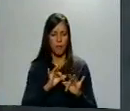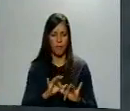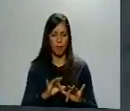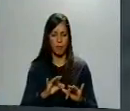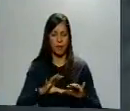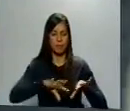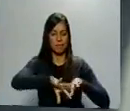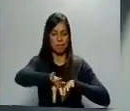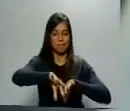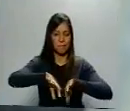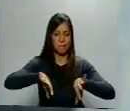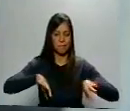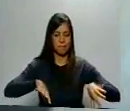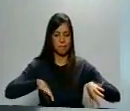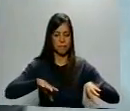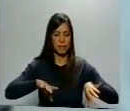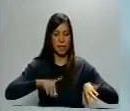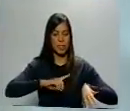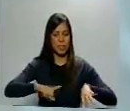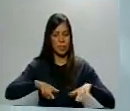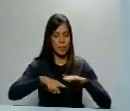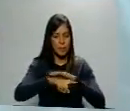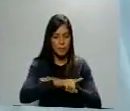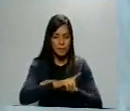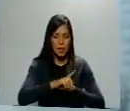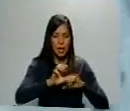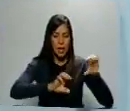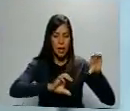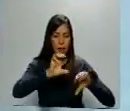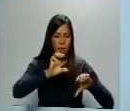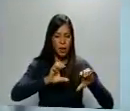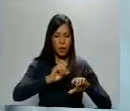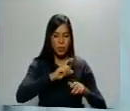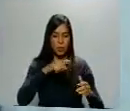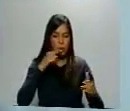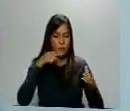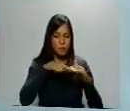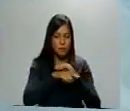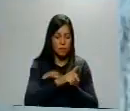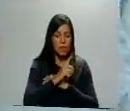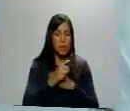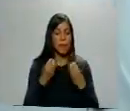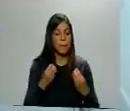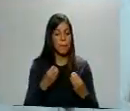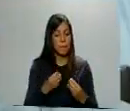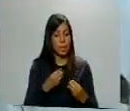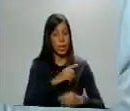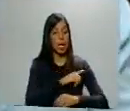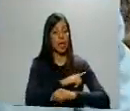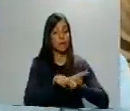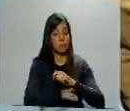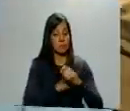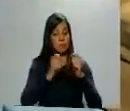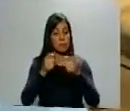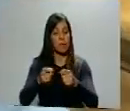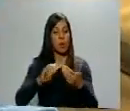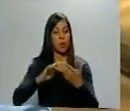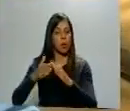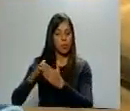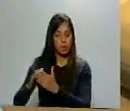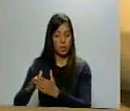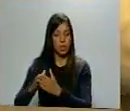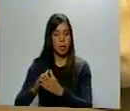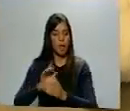descentralización que debe ser objeto de una profunda reorganización para acercar la gestión pública al poder popular, fortalecer